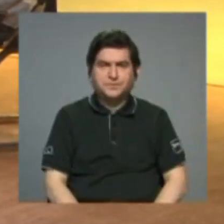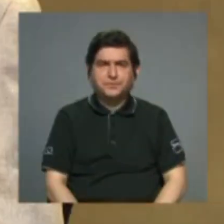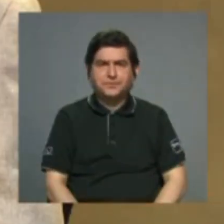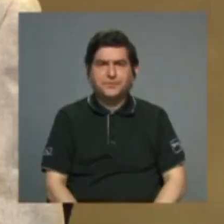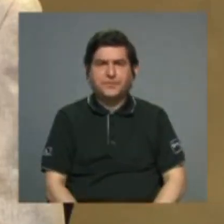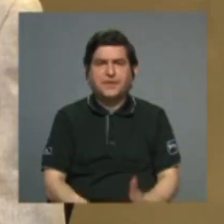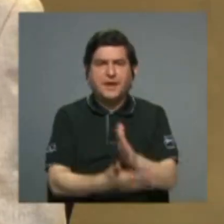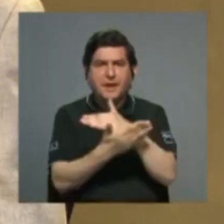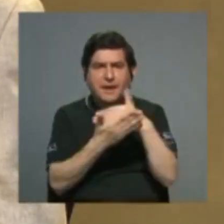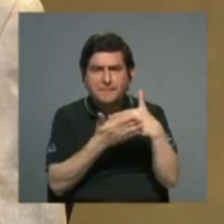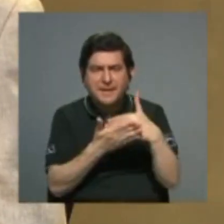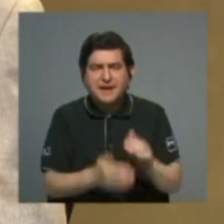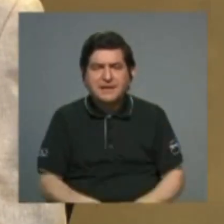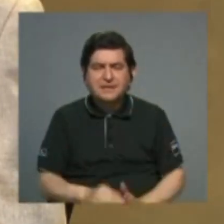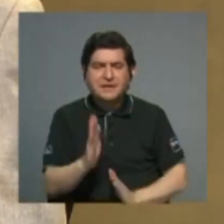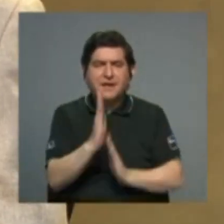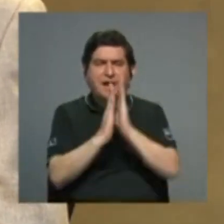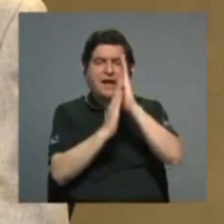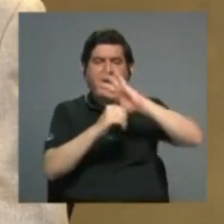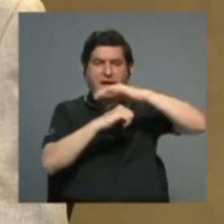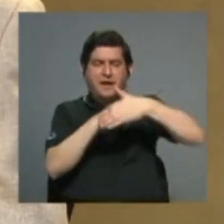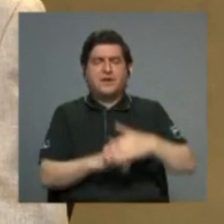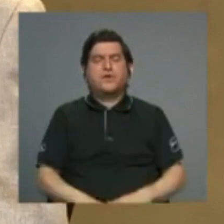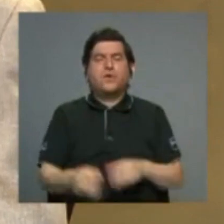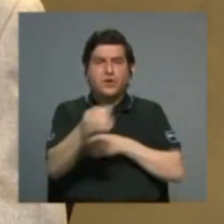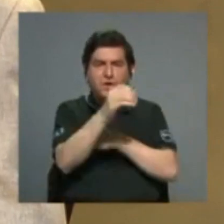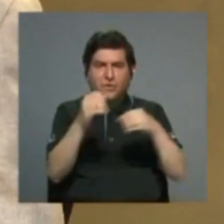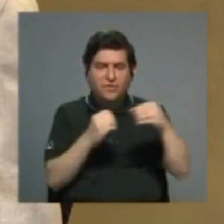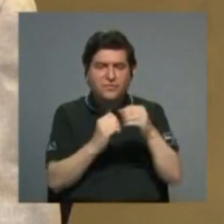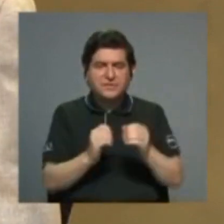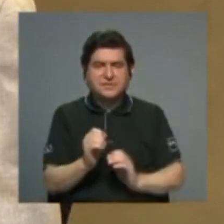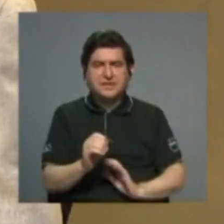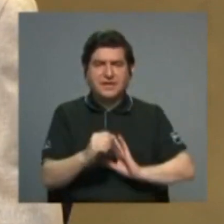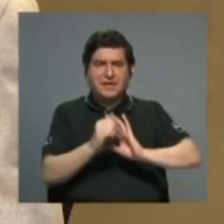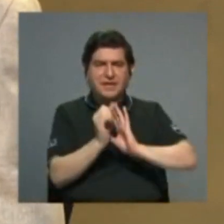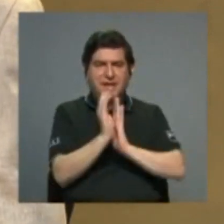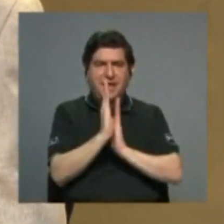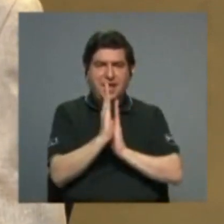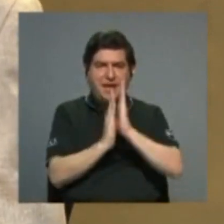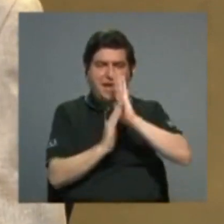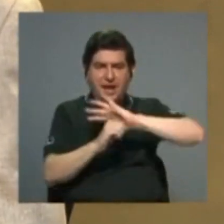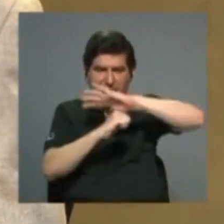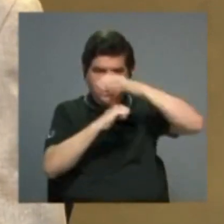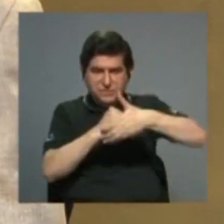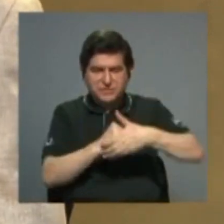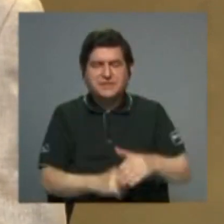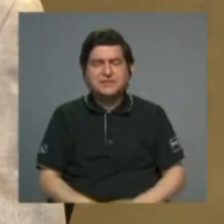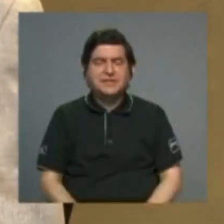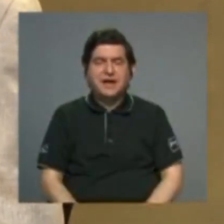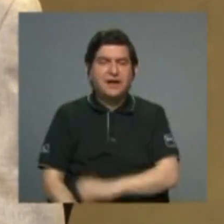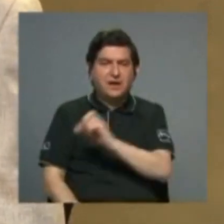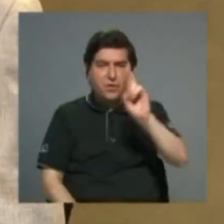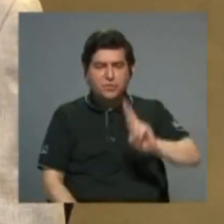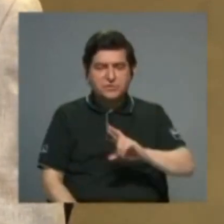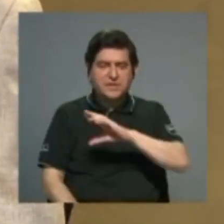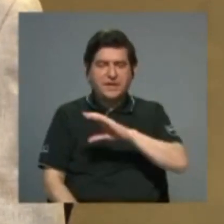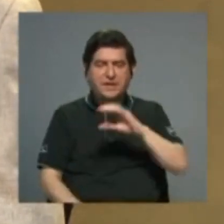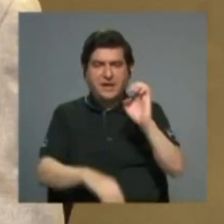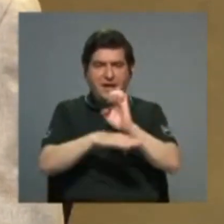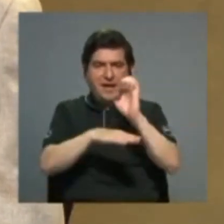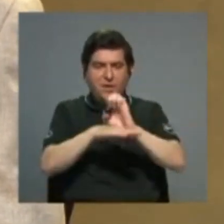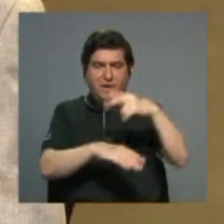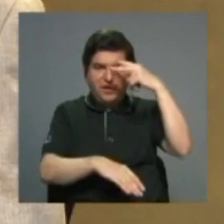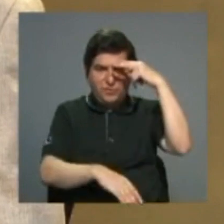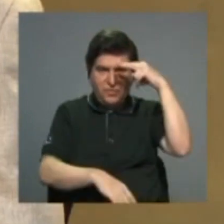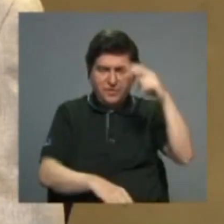sector aeroespacial y la creación de la Agencia Espacial Latinoamericana en Costa Rica, en Ecuador y en México, en donde de la parte de